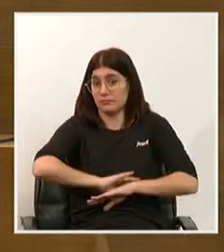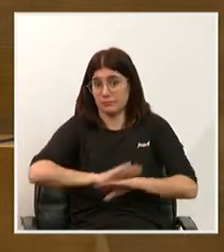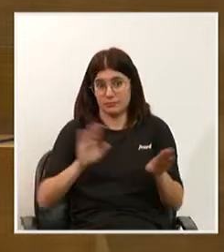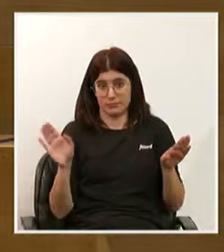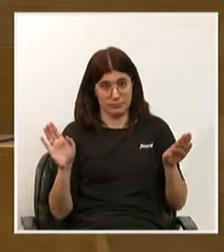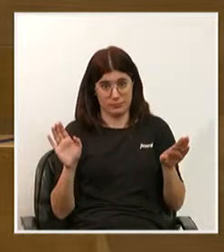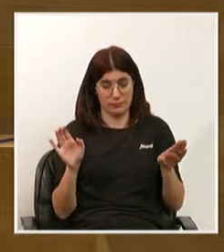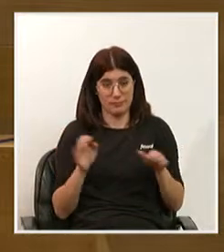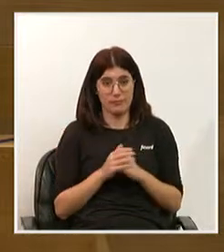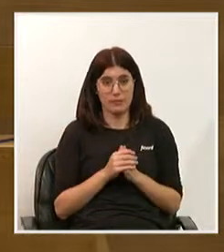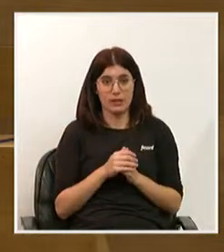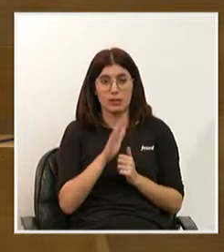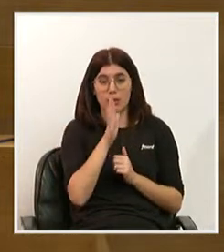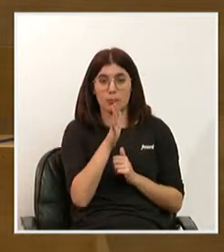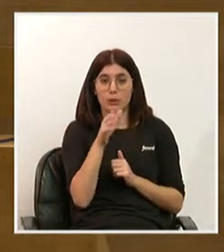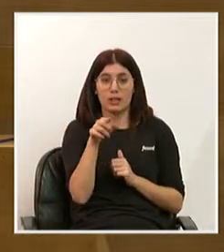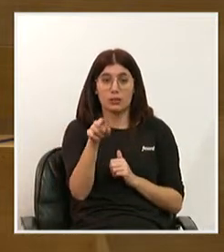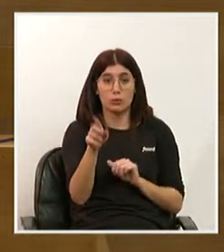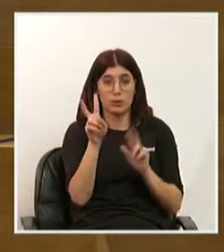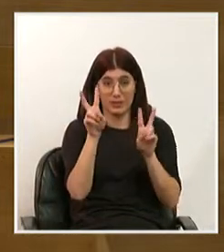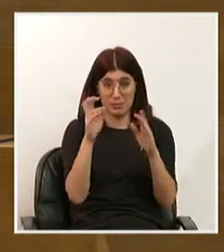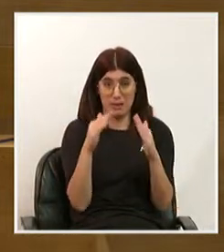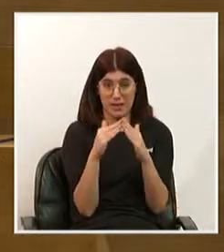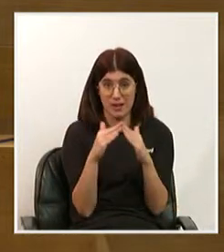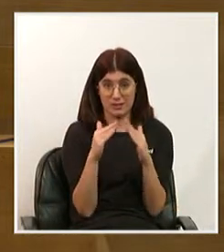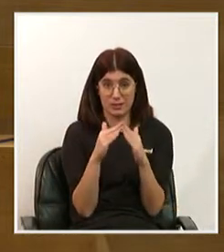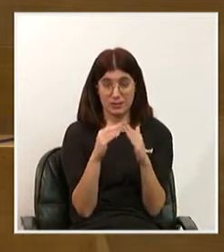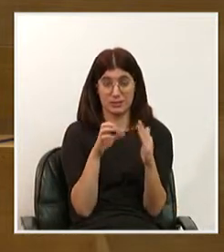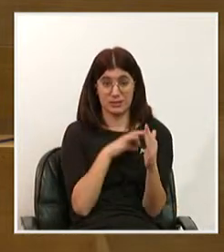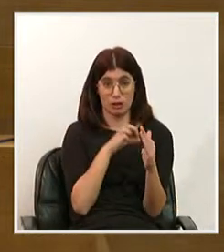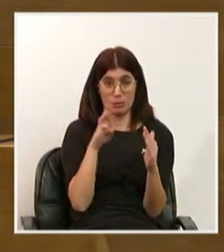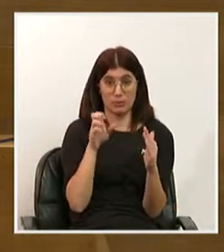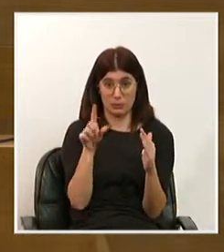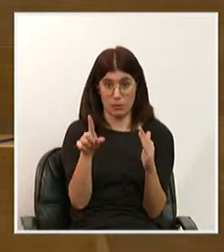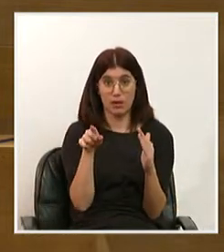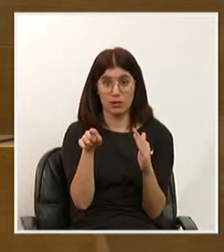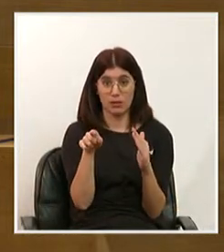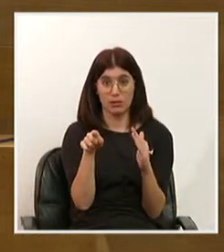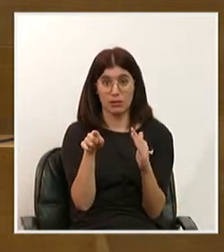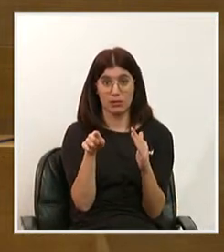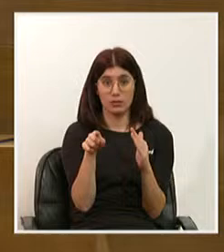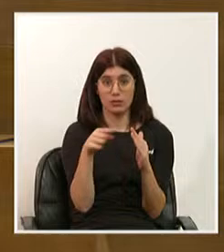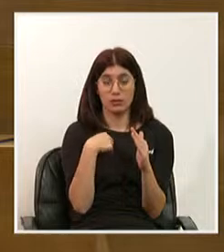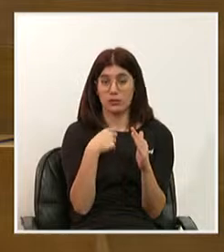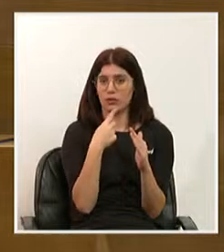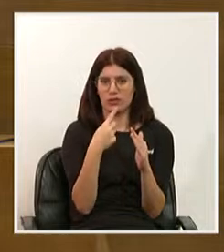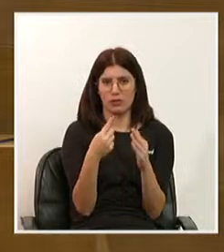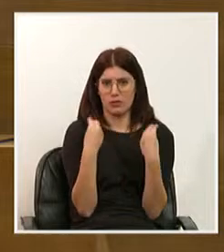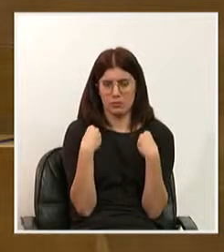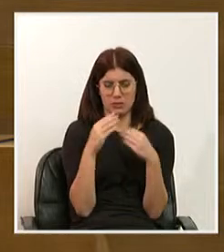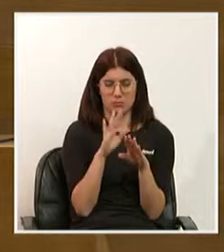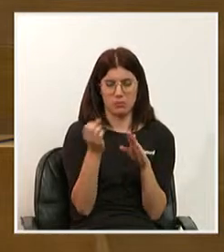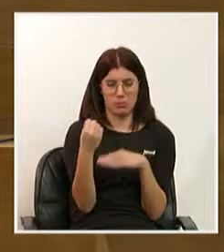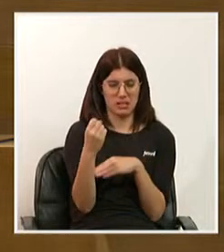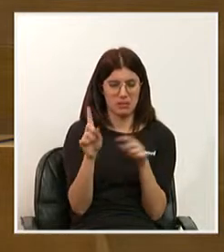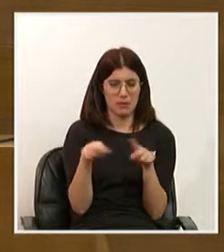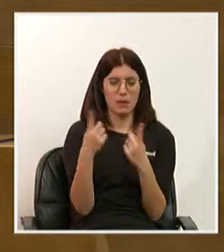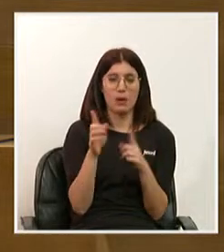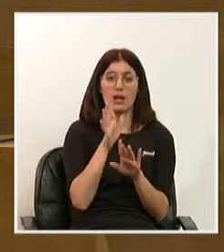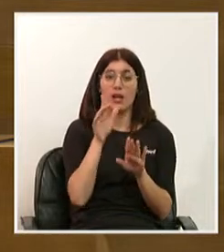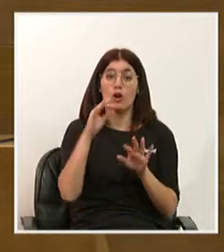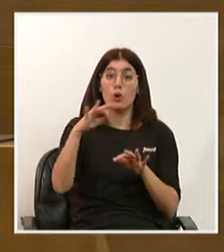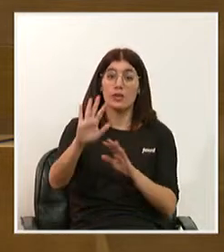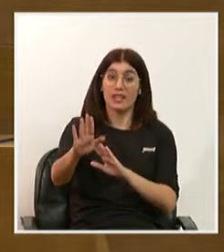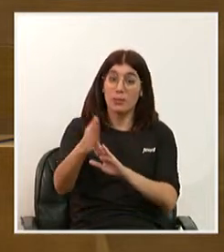que esor materia de habit señor pasc Bueno yo única propuesta que ha